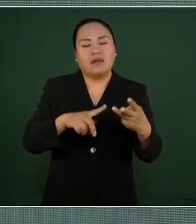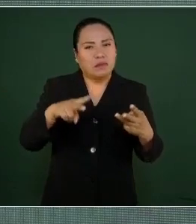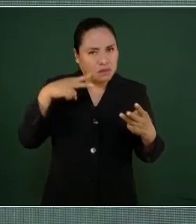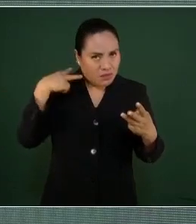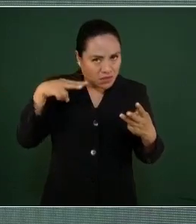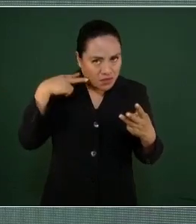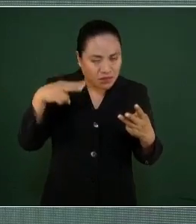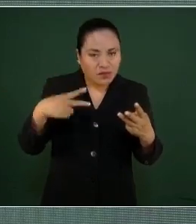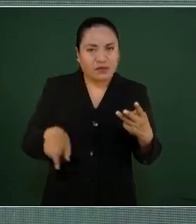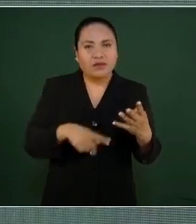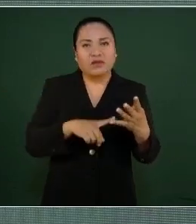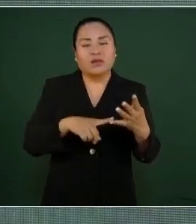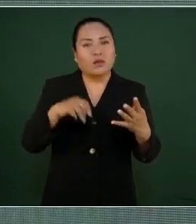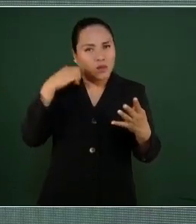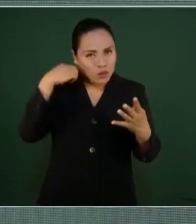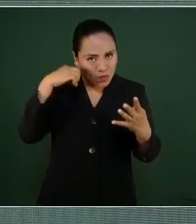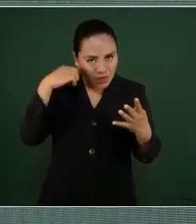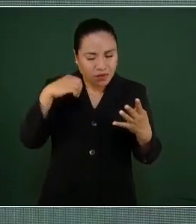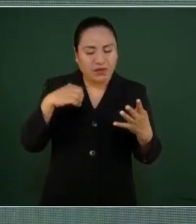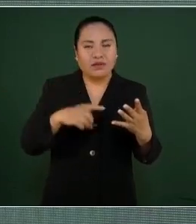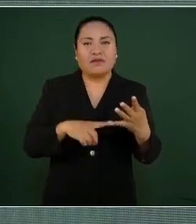Veracruz y Oaxaca,